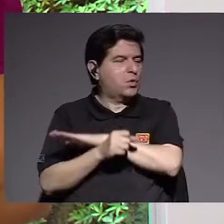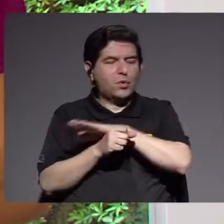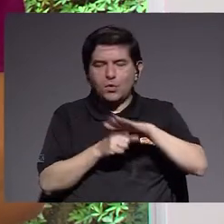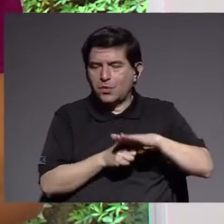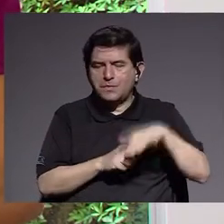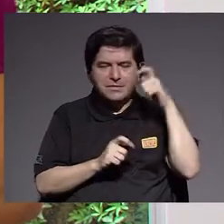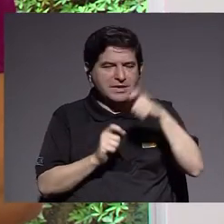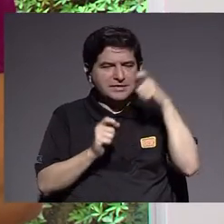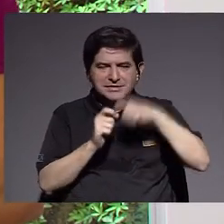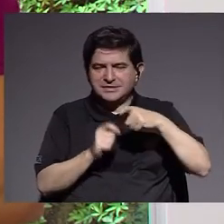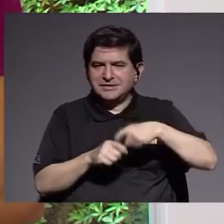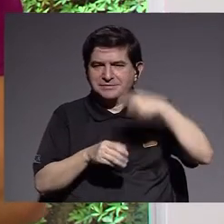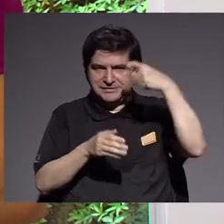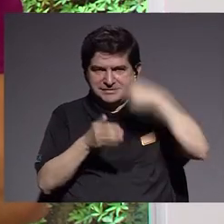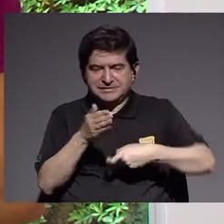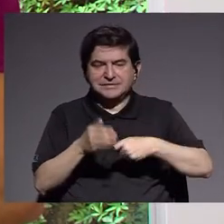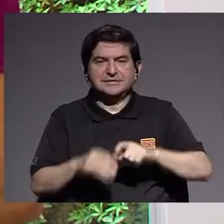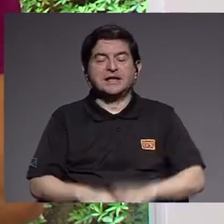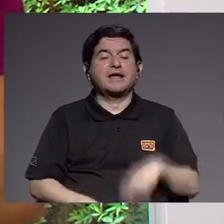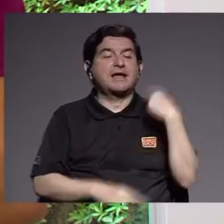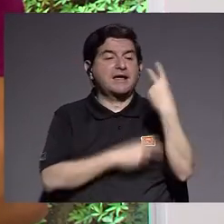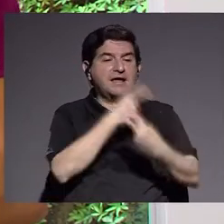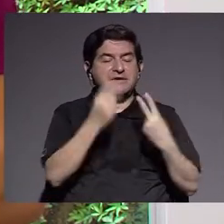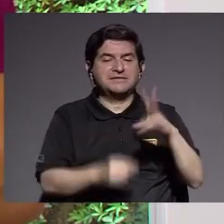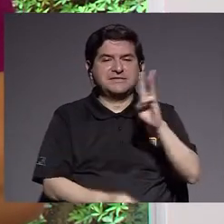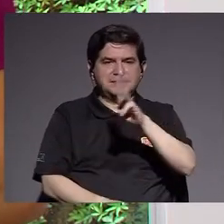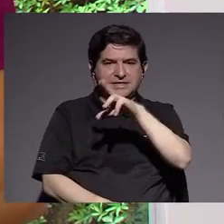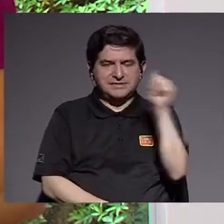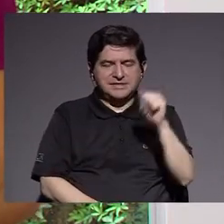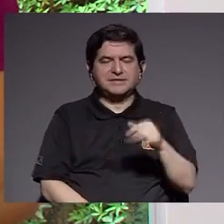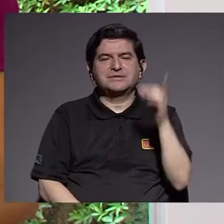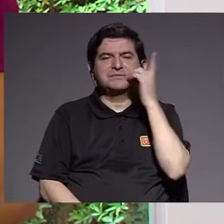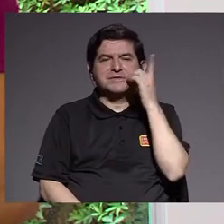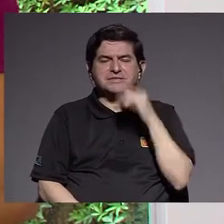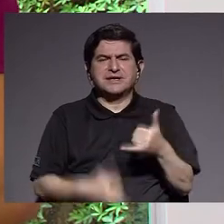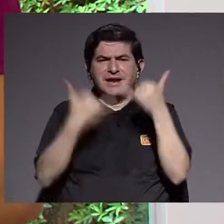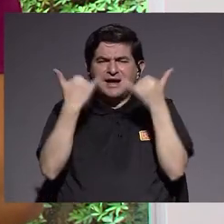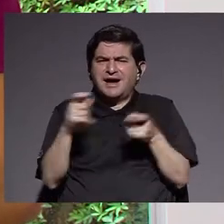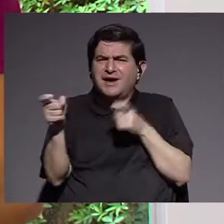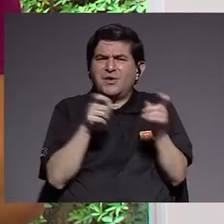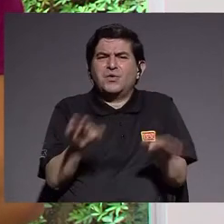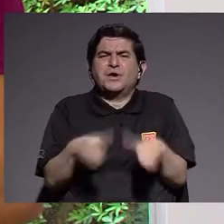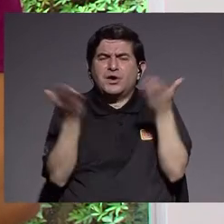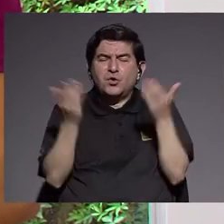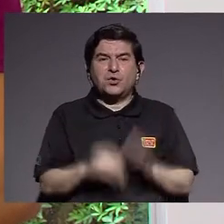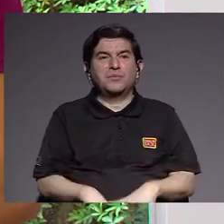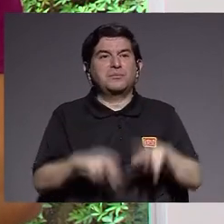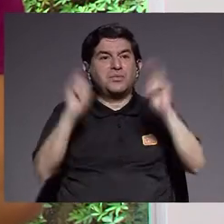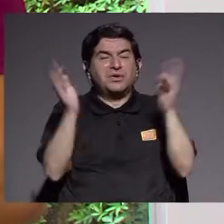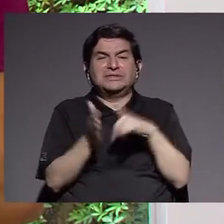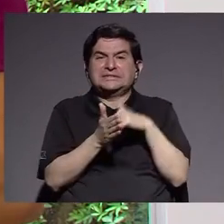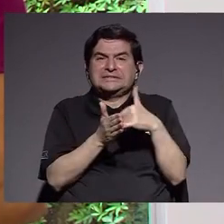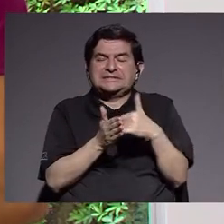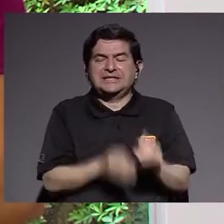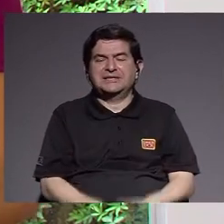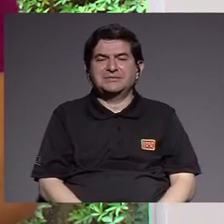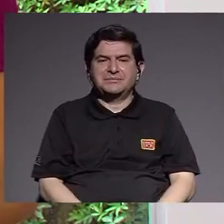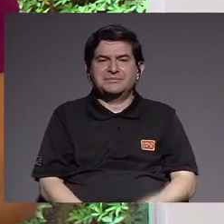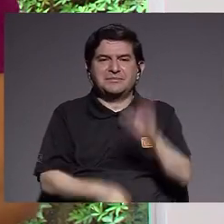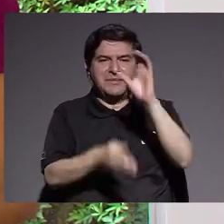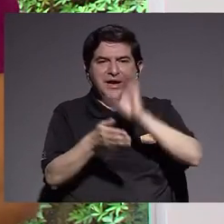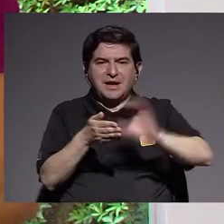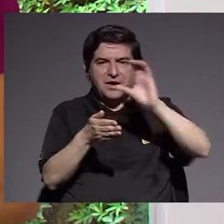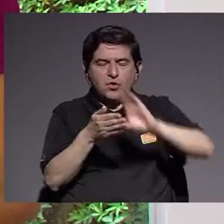no es algo completamente estricto y si la visita lo contrario cada seis meses como se está manejando evitar darse un poquito un tema dedicado